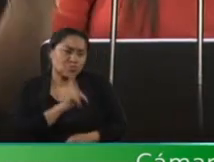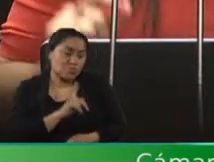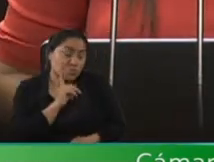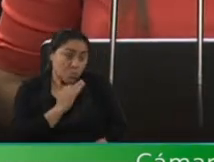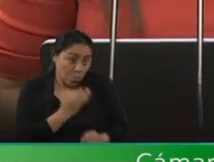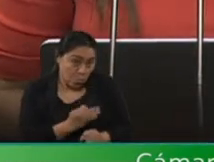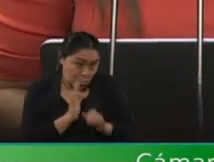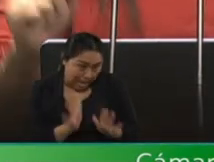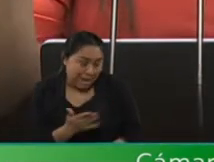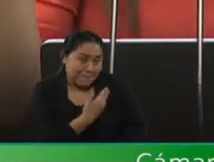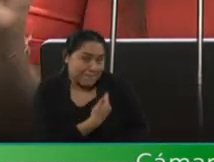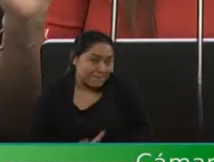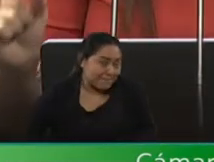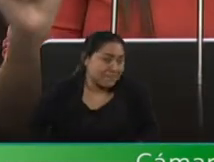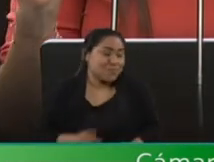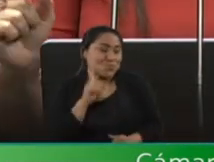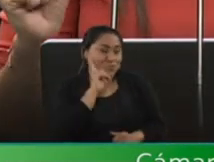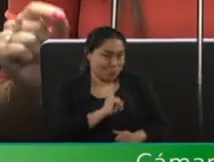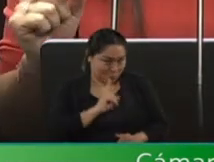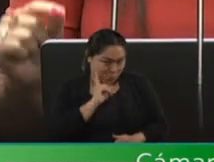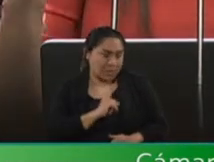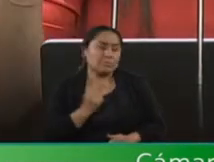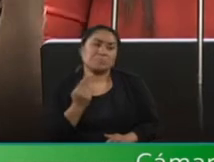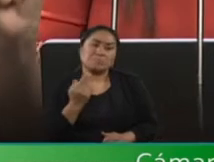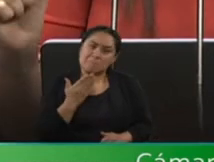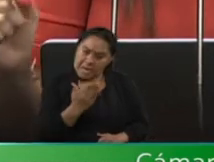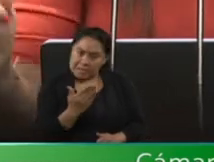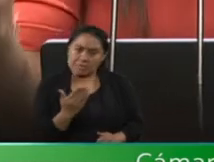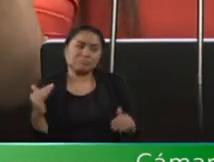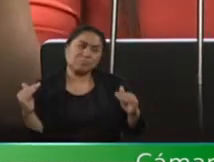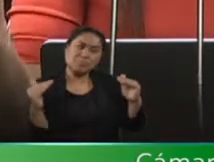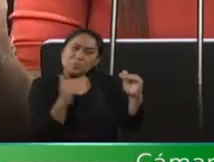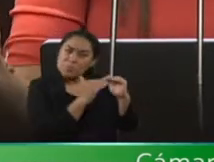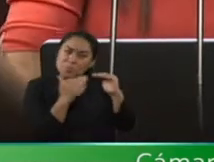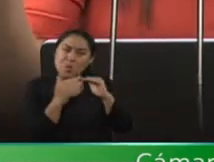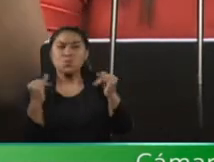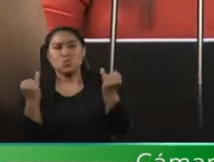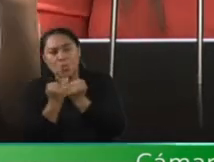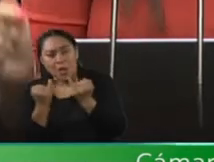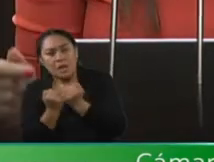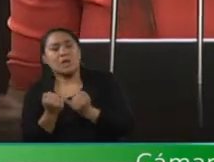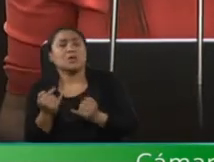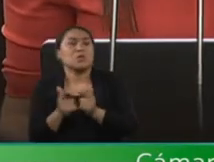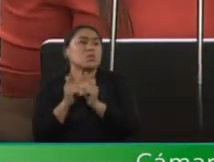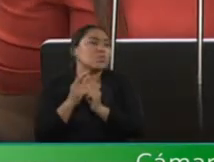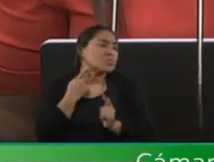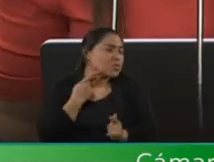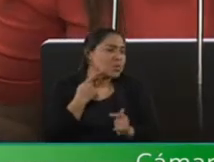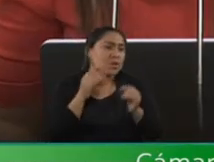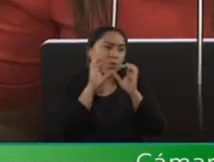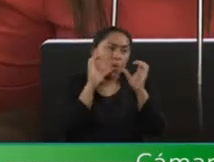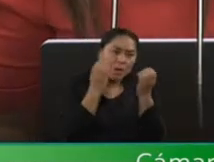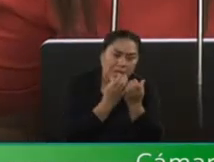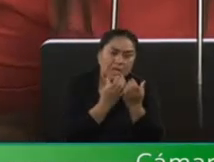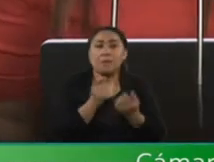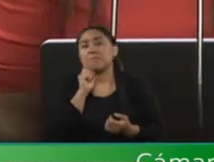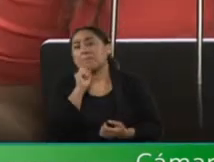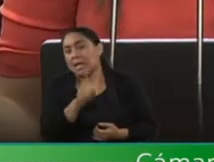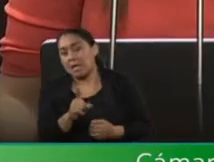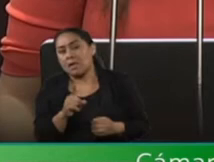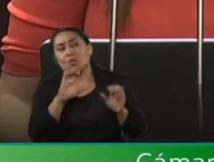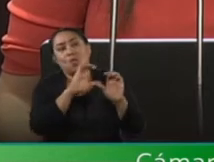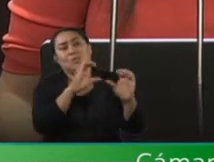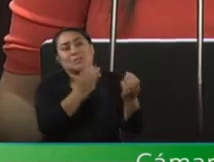presidente en México y vamos a exigir que se cumpla la paridad en todo en los partidos en los congresos también en las